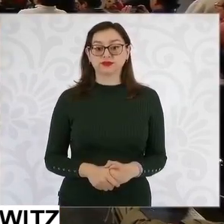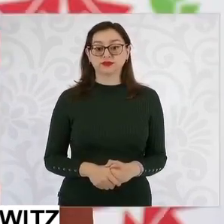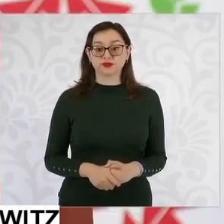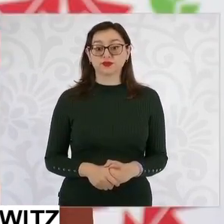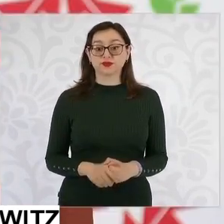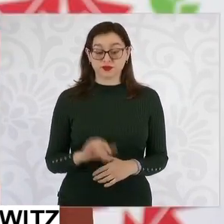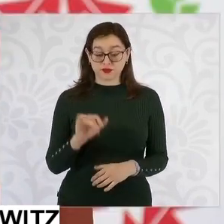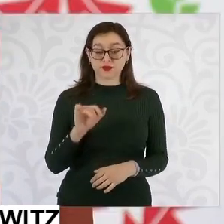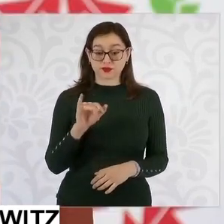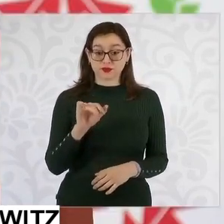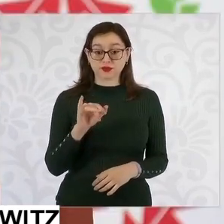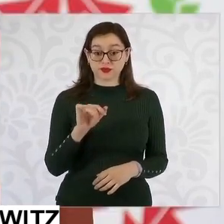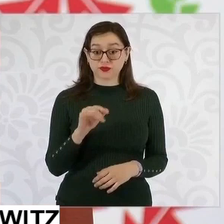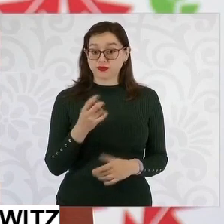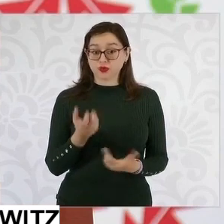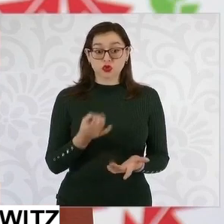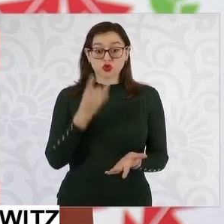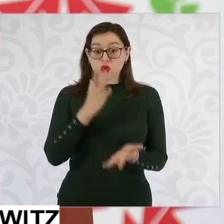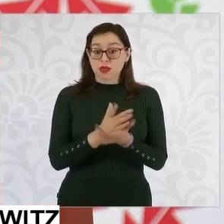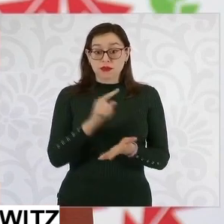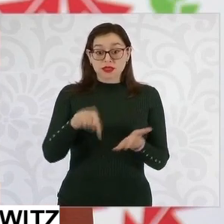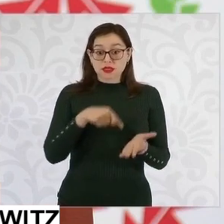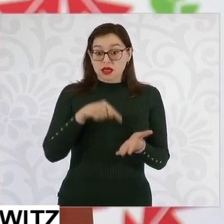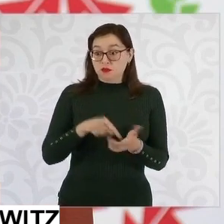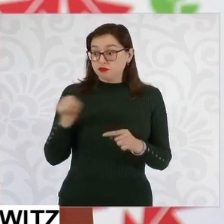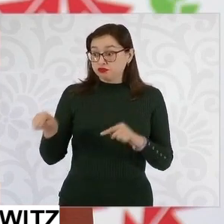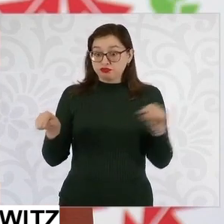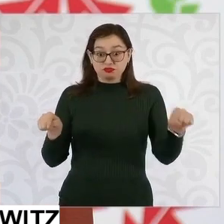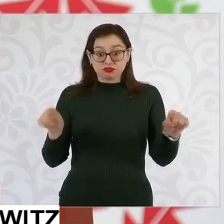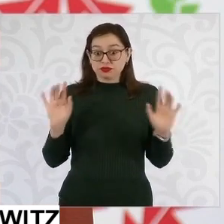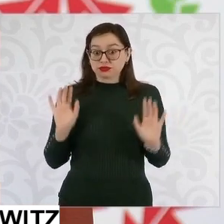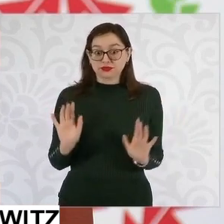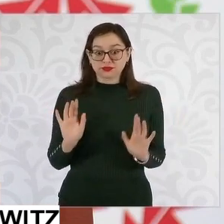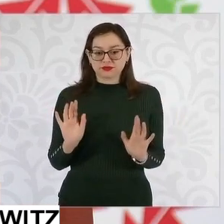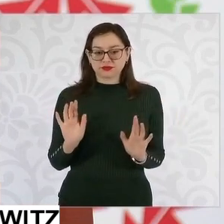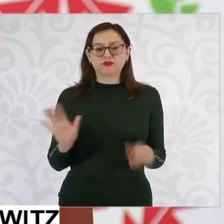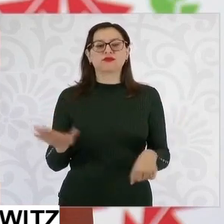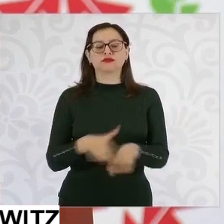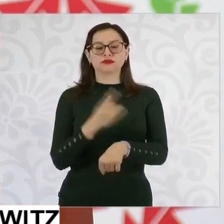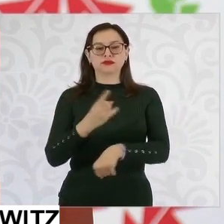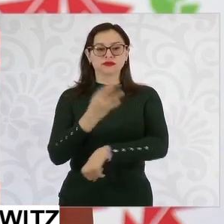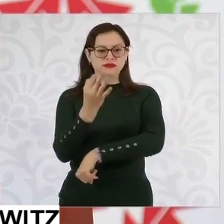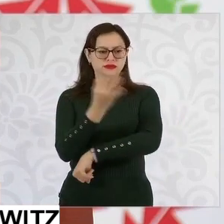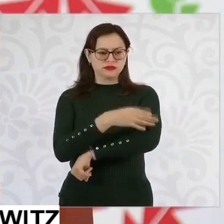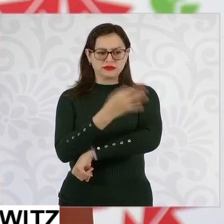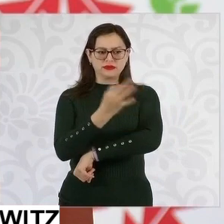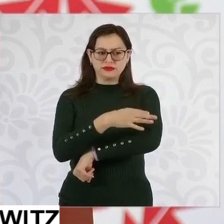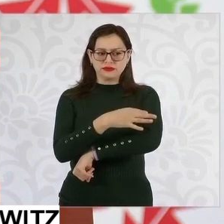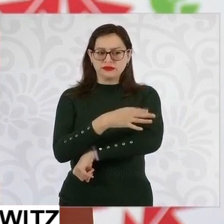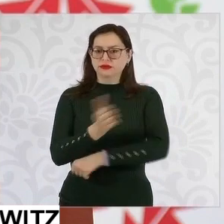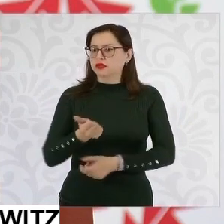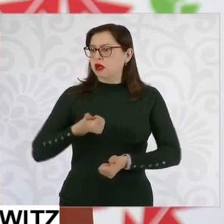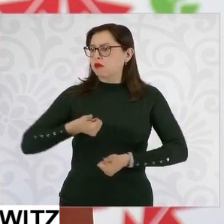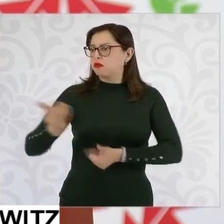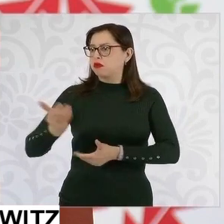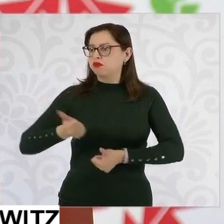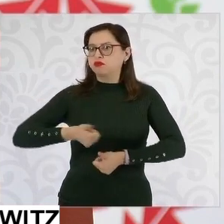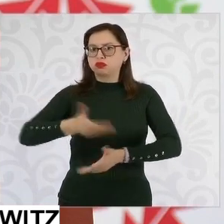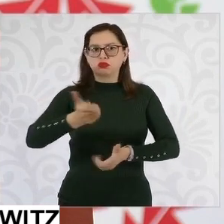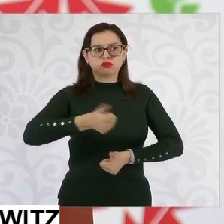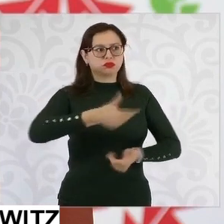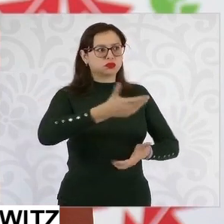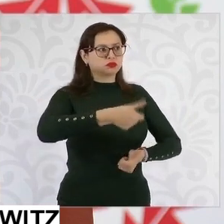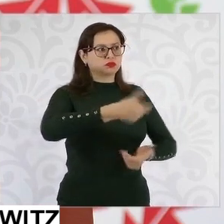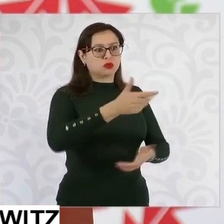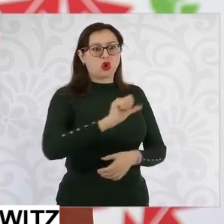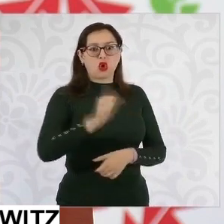únicos sitios en el país, porque la central de mezclas se distribuye a muchas partes del país, y por eso